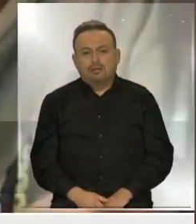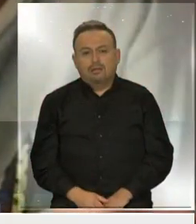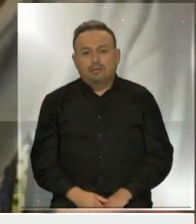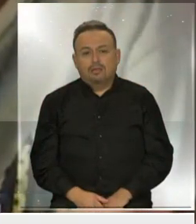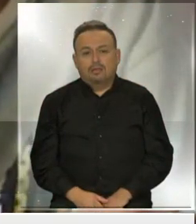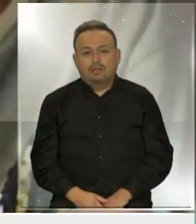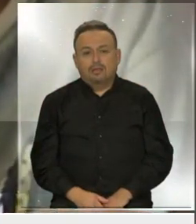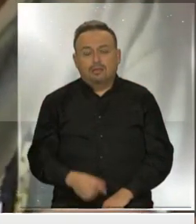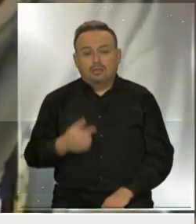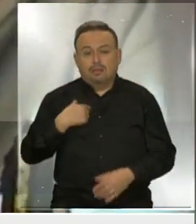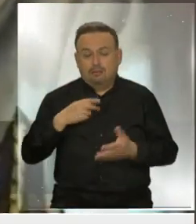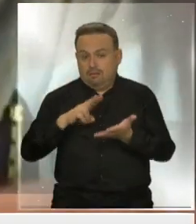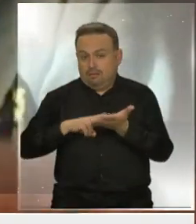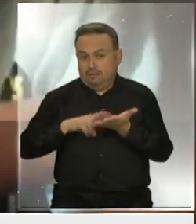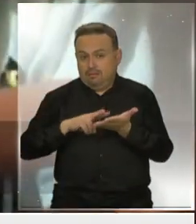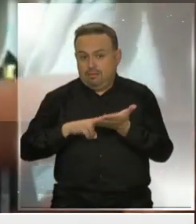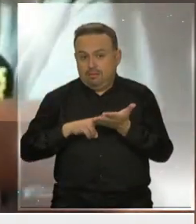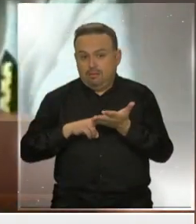Extraño, tengo ganas de